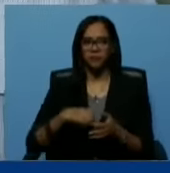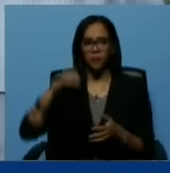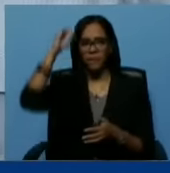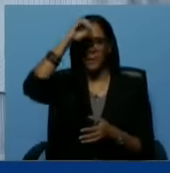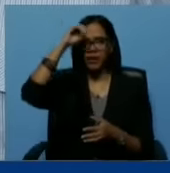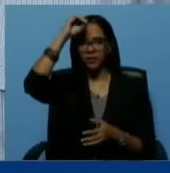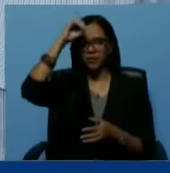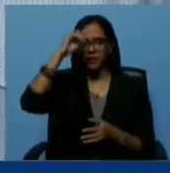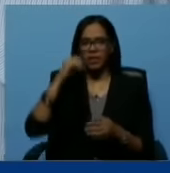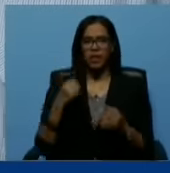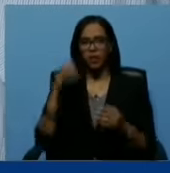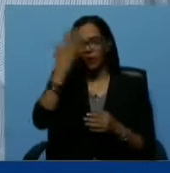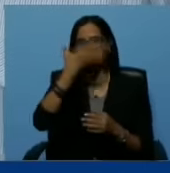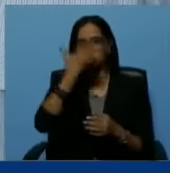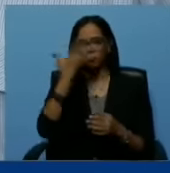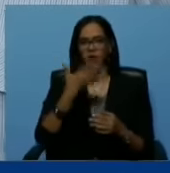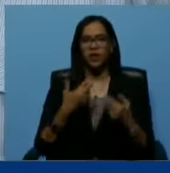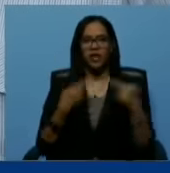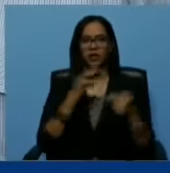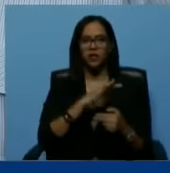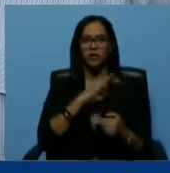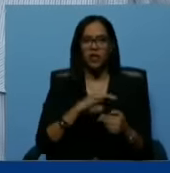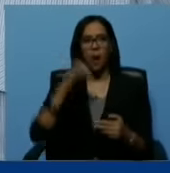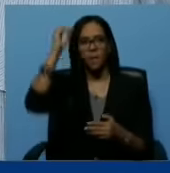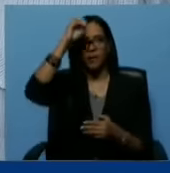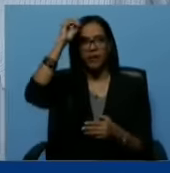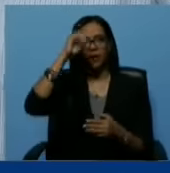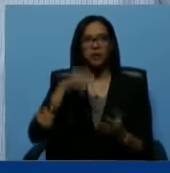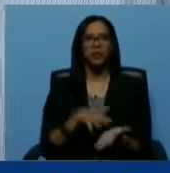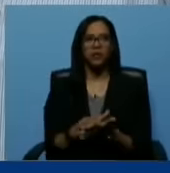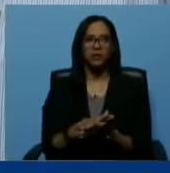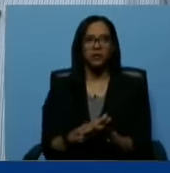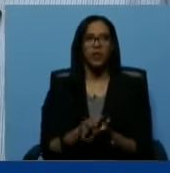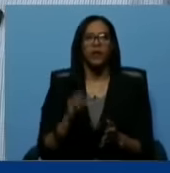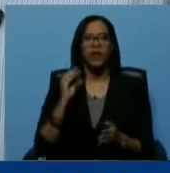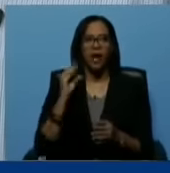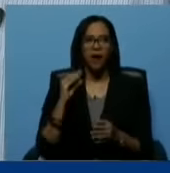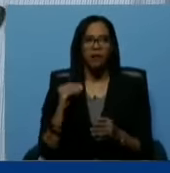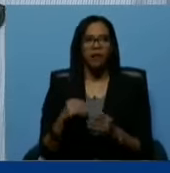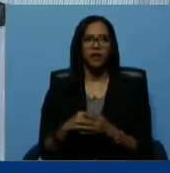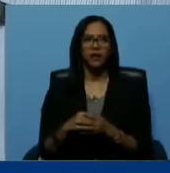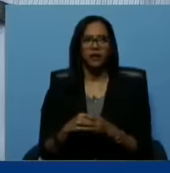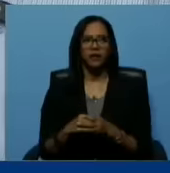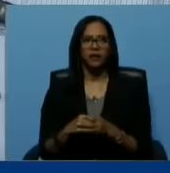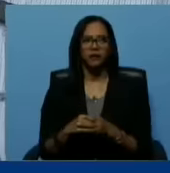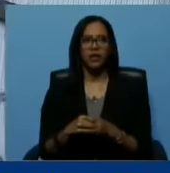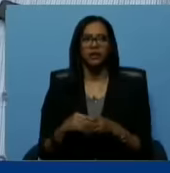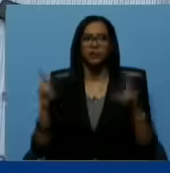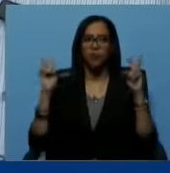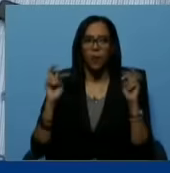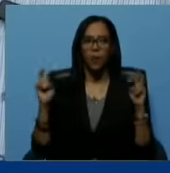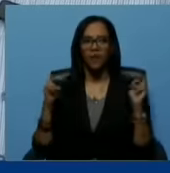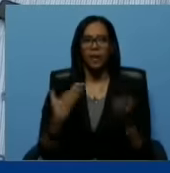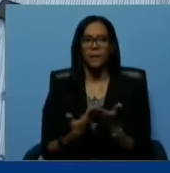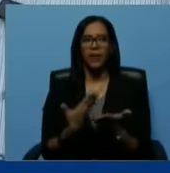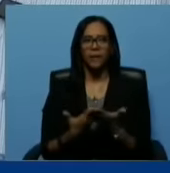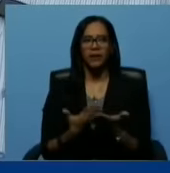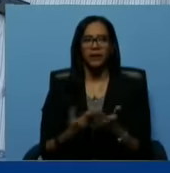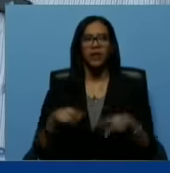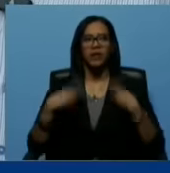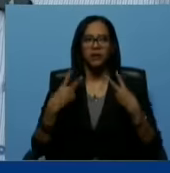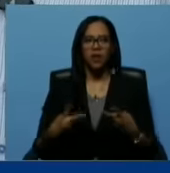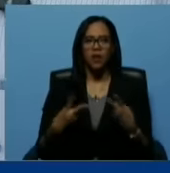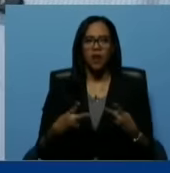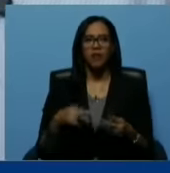diversas plataformas, redes sociales, en cuanto a esas opiniones en las cuales se refieren a esas supuestas propuestas de nuevas elecciones